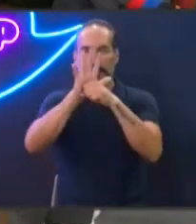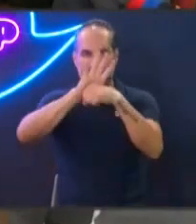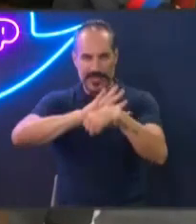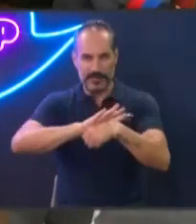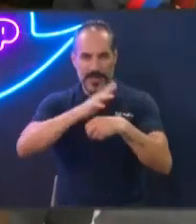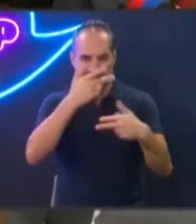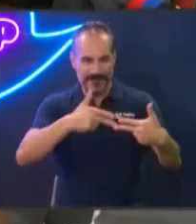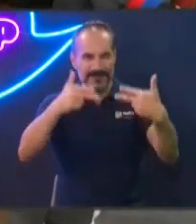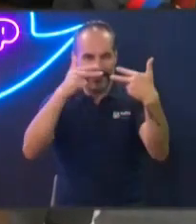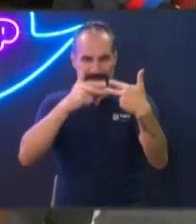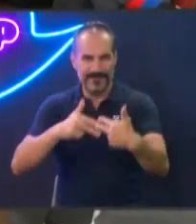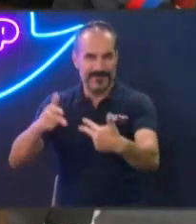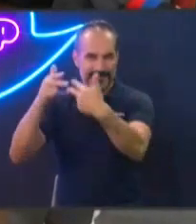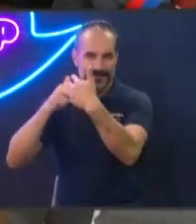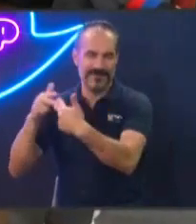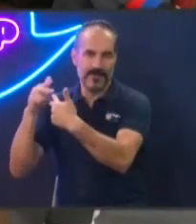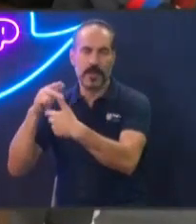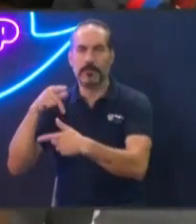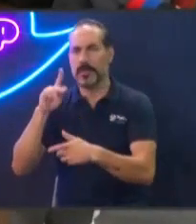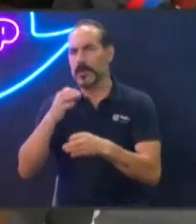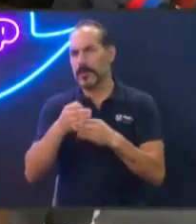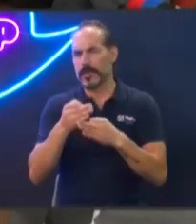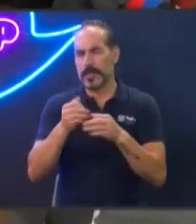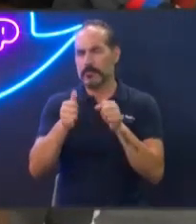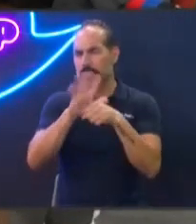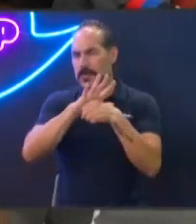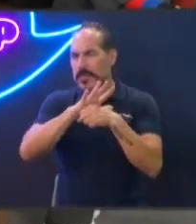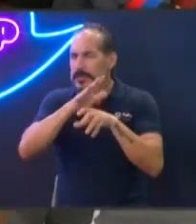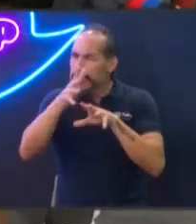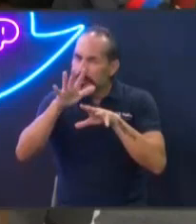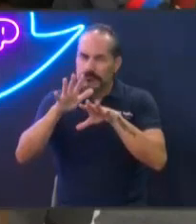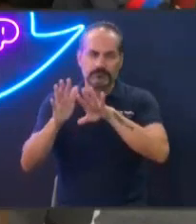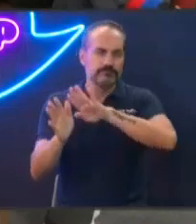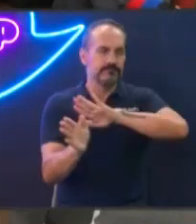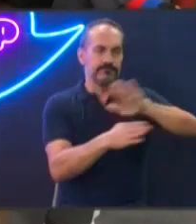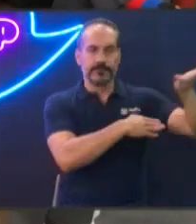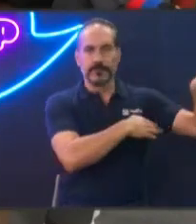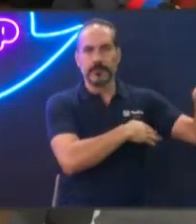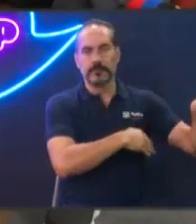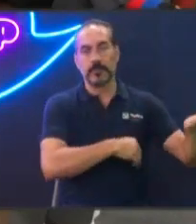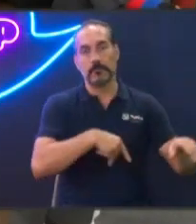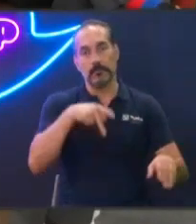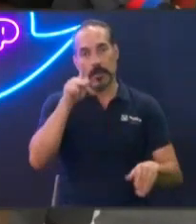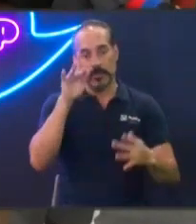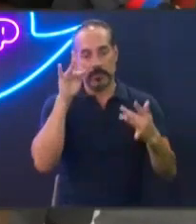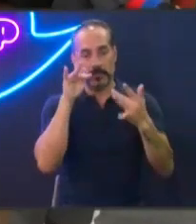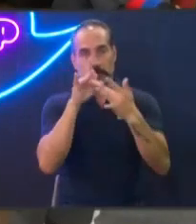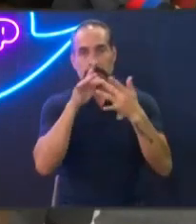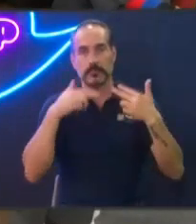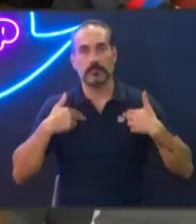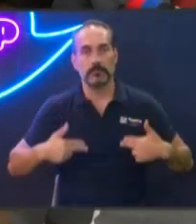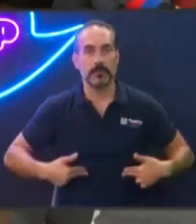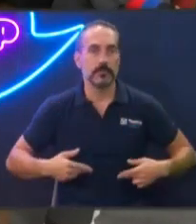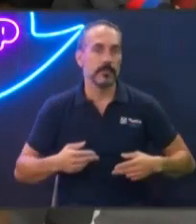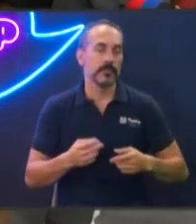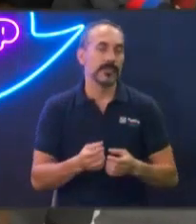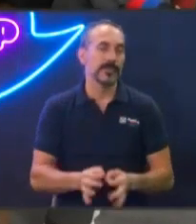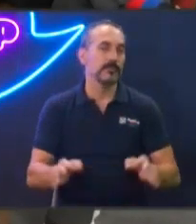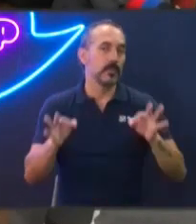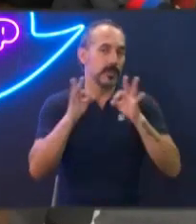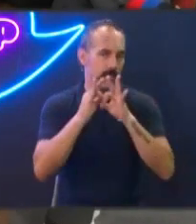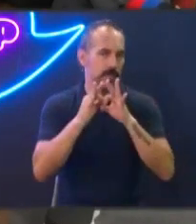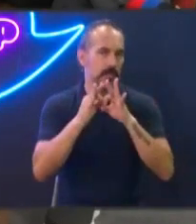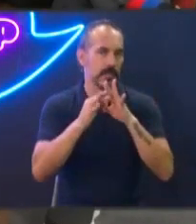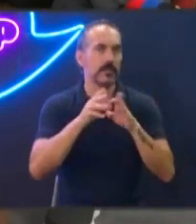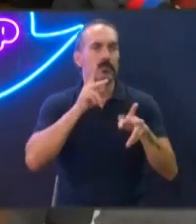pero Veníamos platicando fuera del aire que estáa parte del contacto humano no esta interacción en el uno a uno en